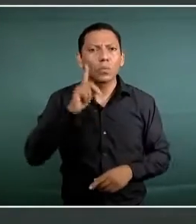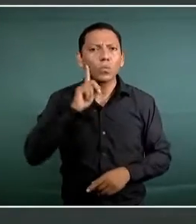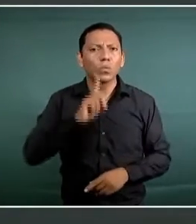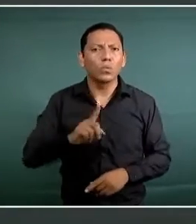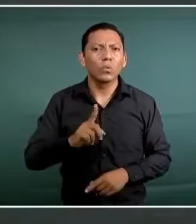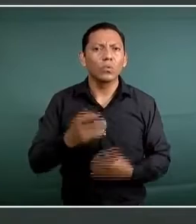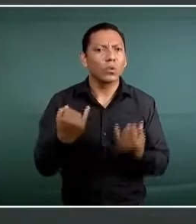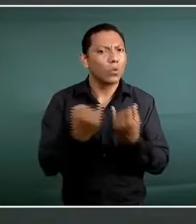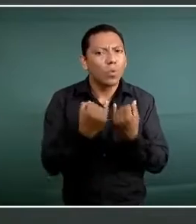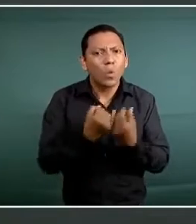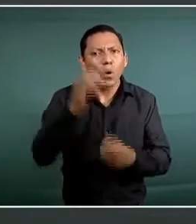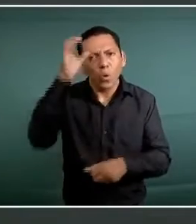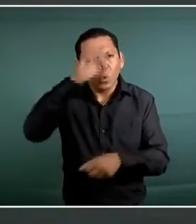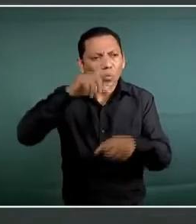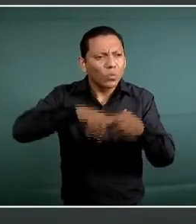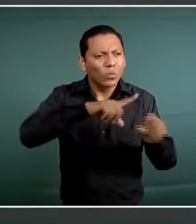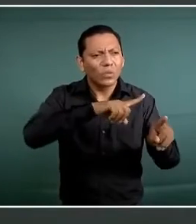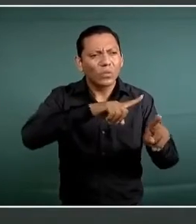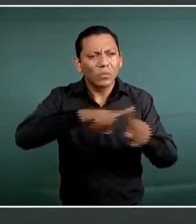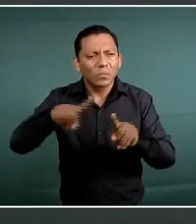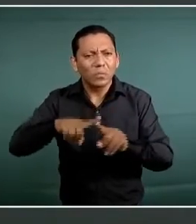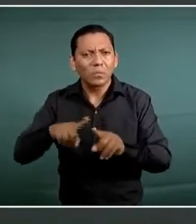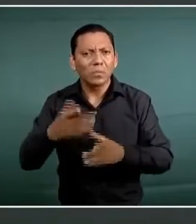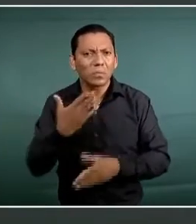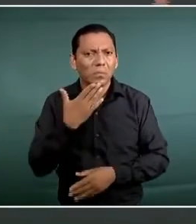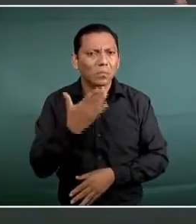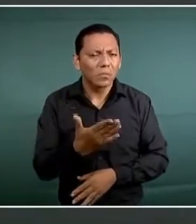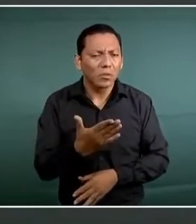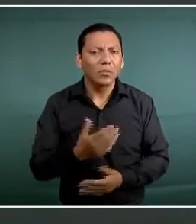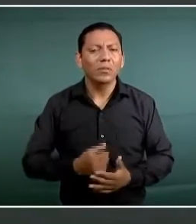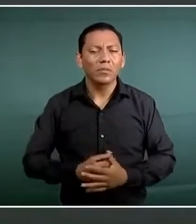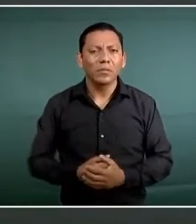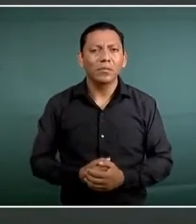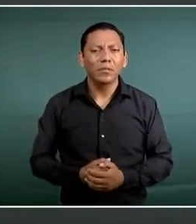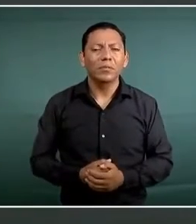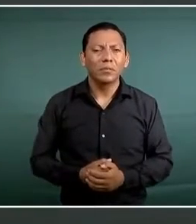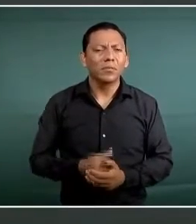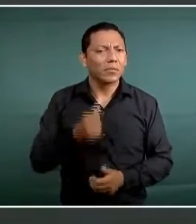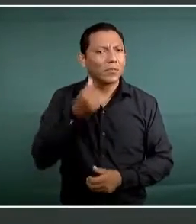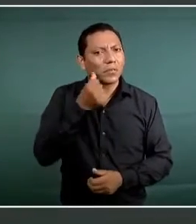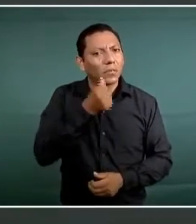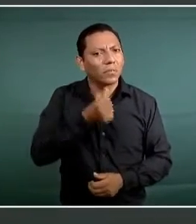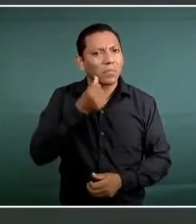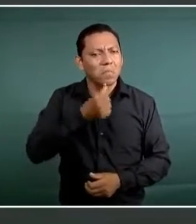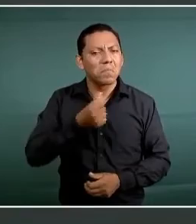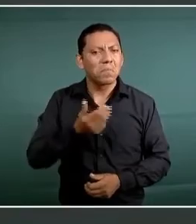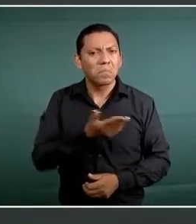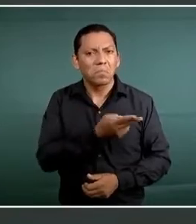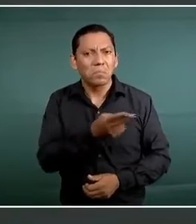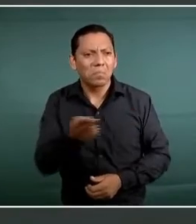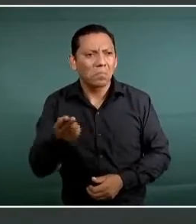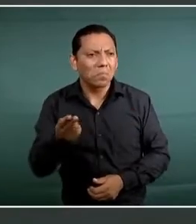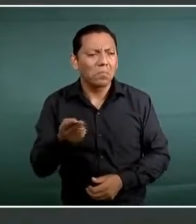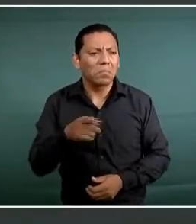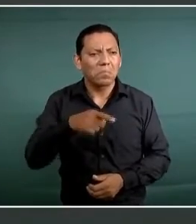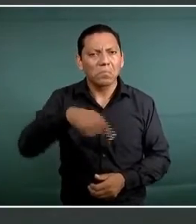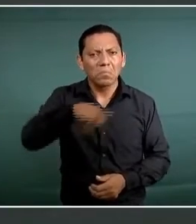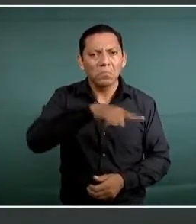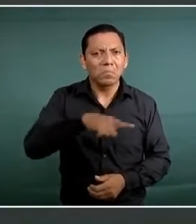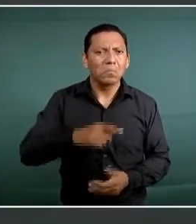culturas que siempre se hacen a un lado